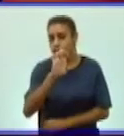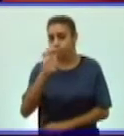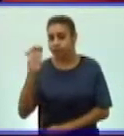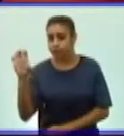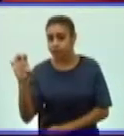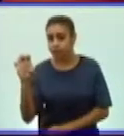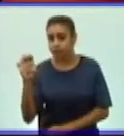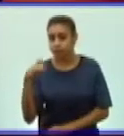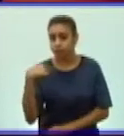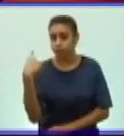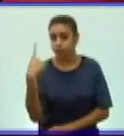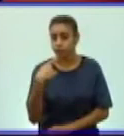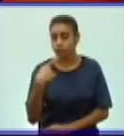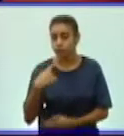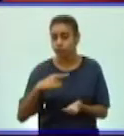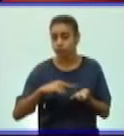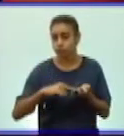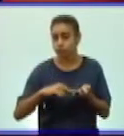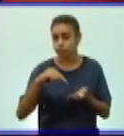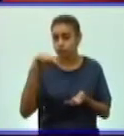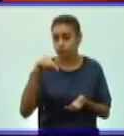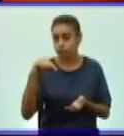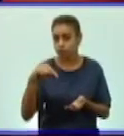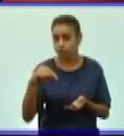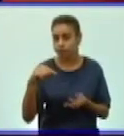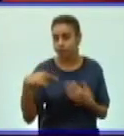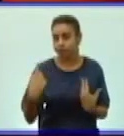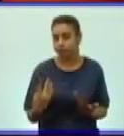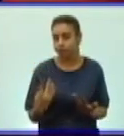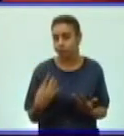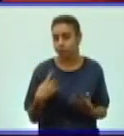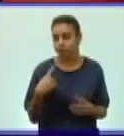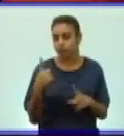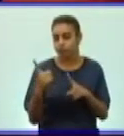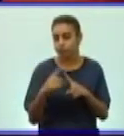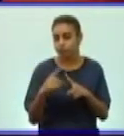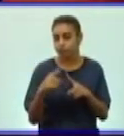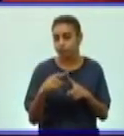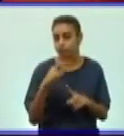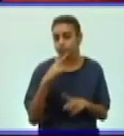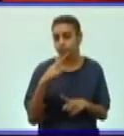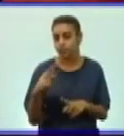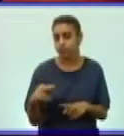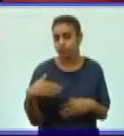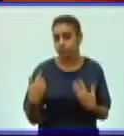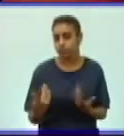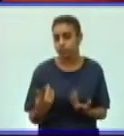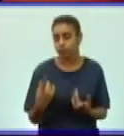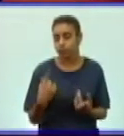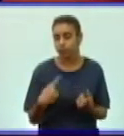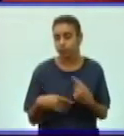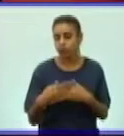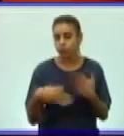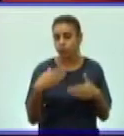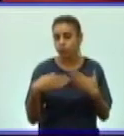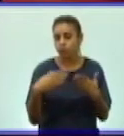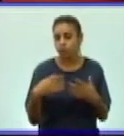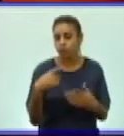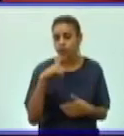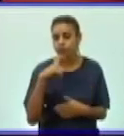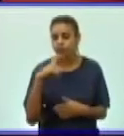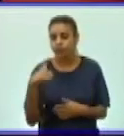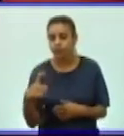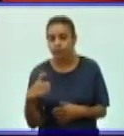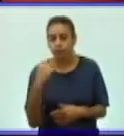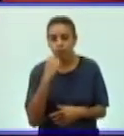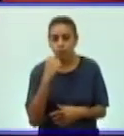durante esta semana, descubriendo en los estudios individuales que orientamos, cuáles fueron las consecuencias más notables para estos países, la transición